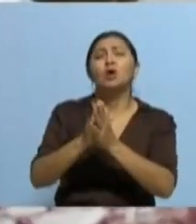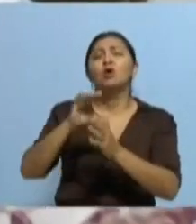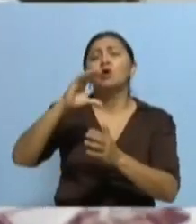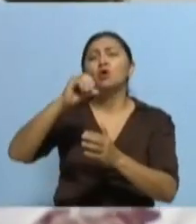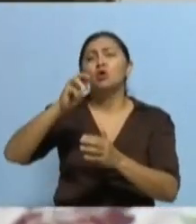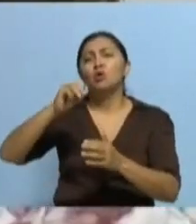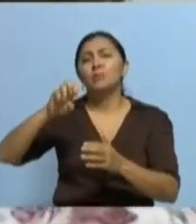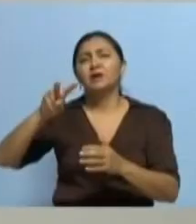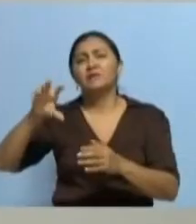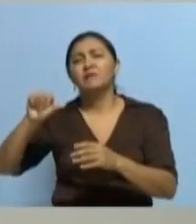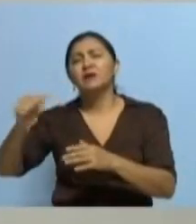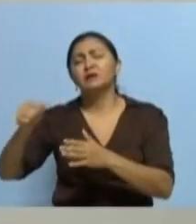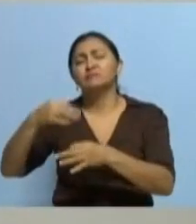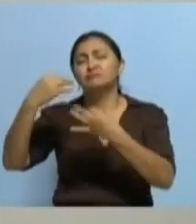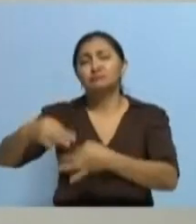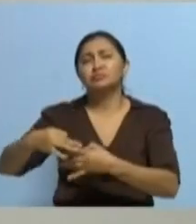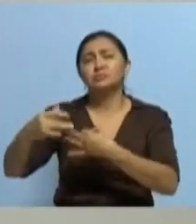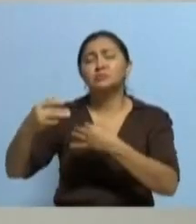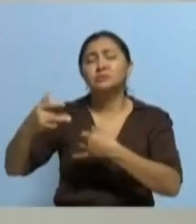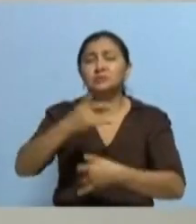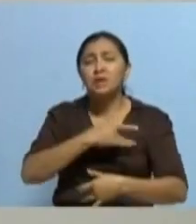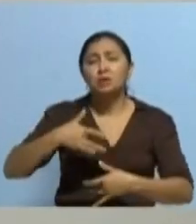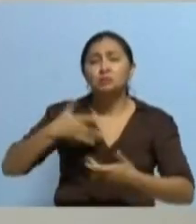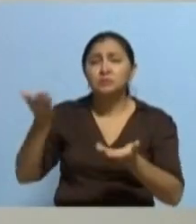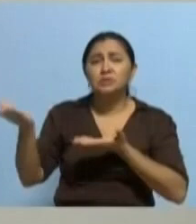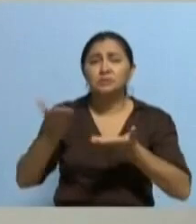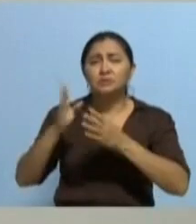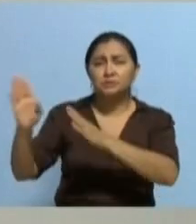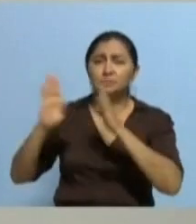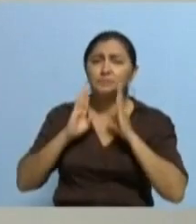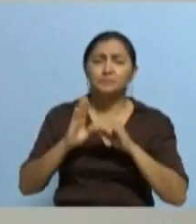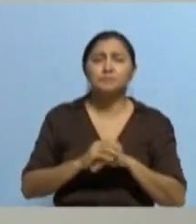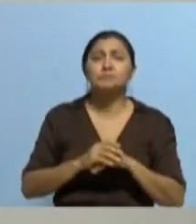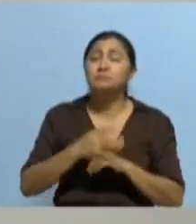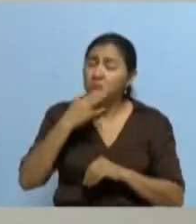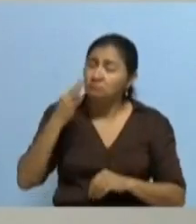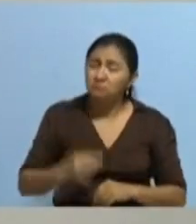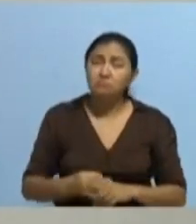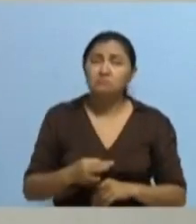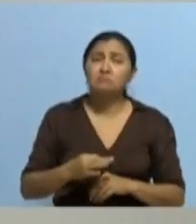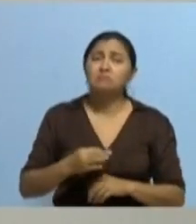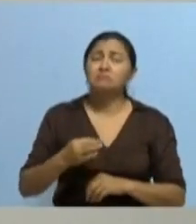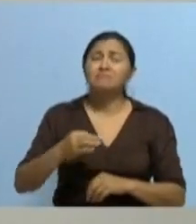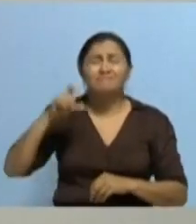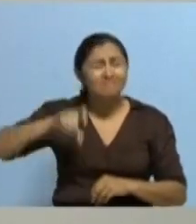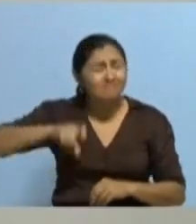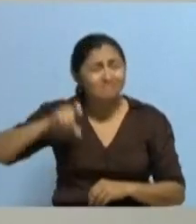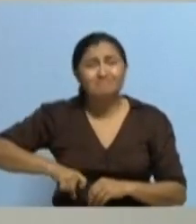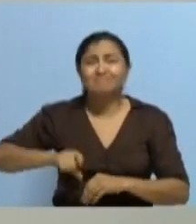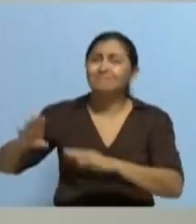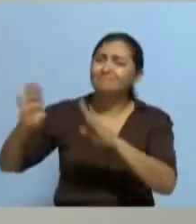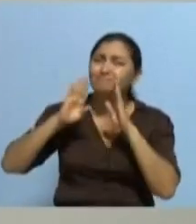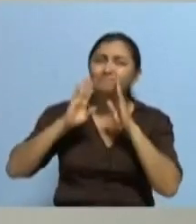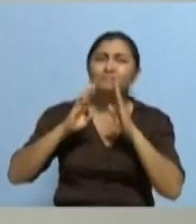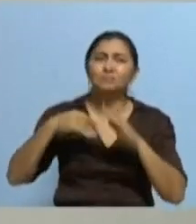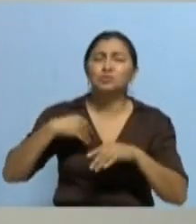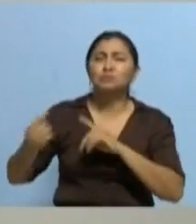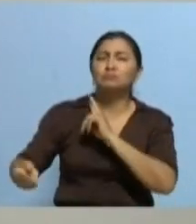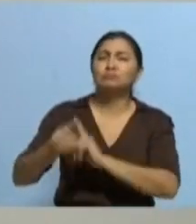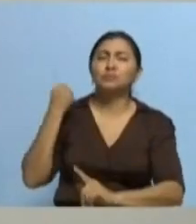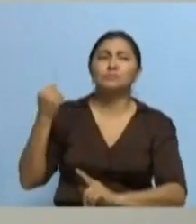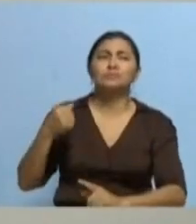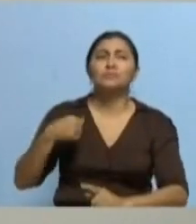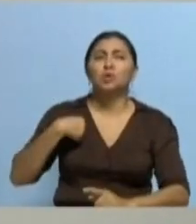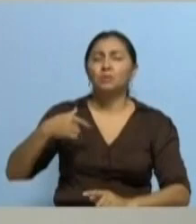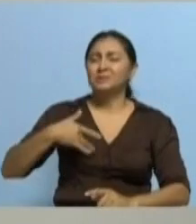el servicio a la salud. Ahora que lo necesito, que de verdad lo estoy necesitando, me están abandonando. Yo me